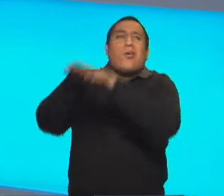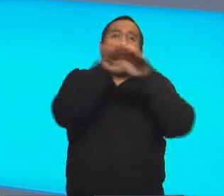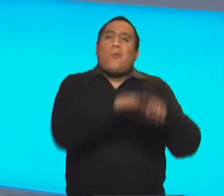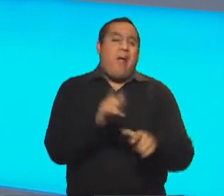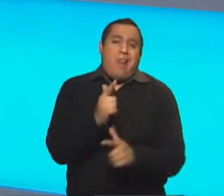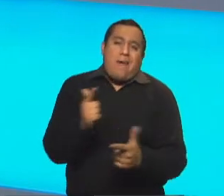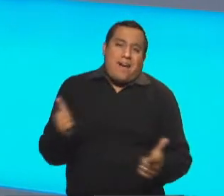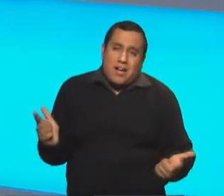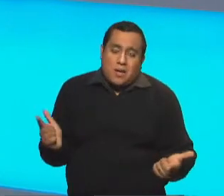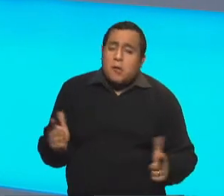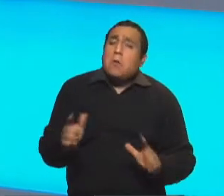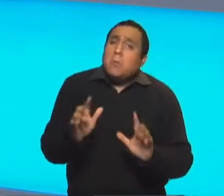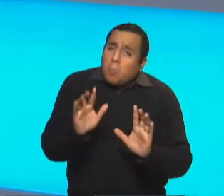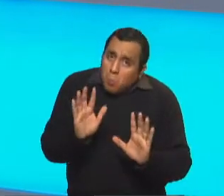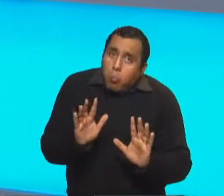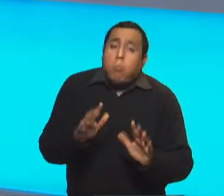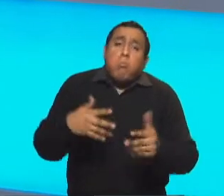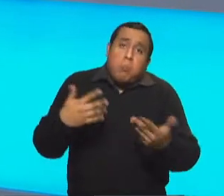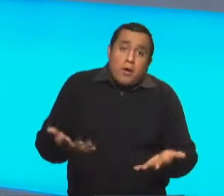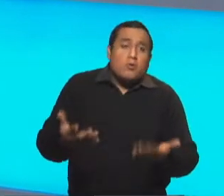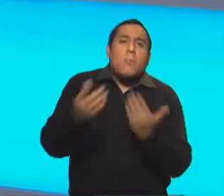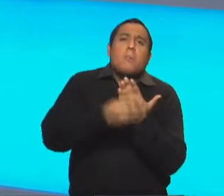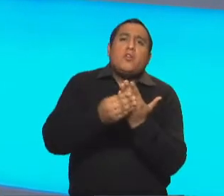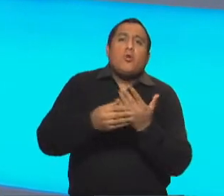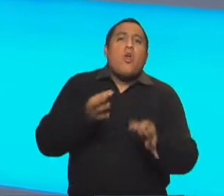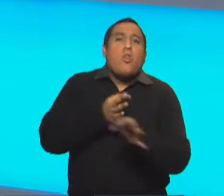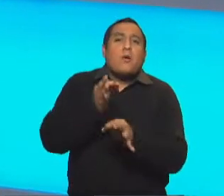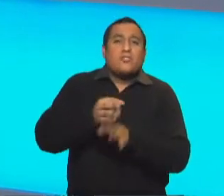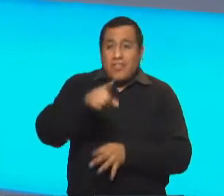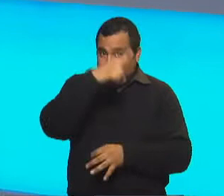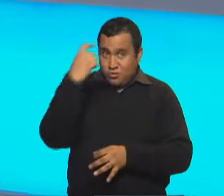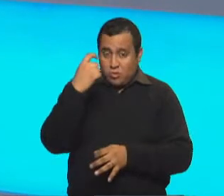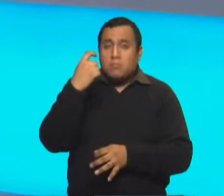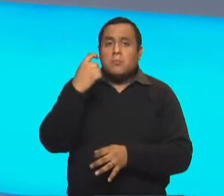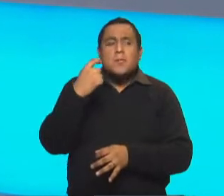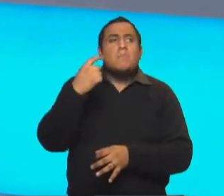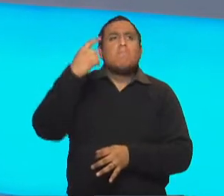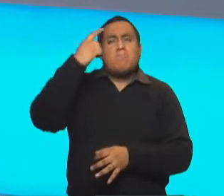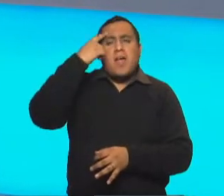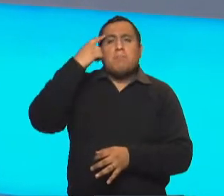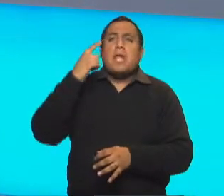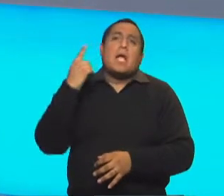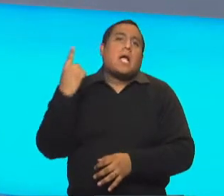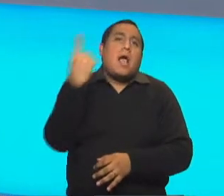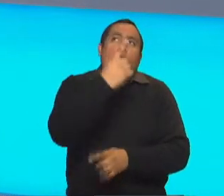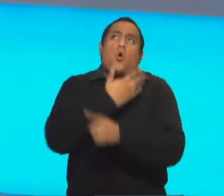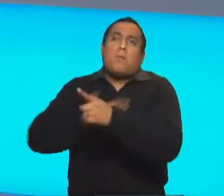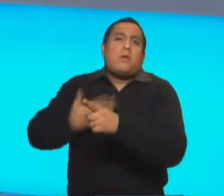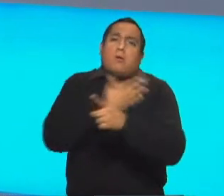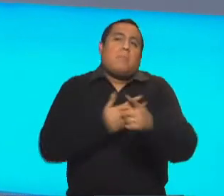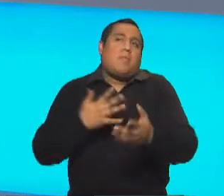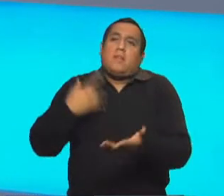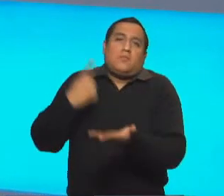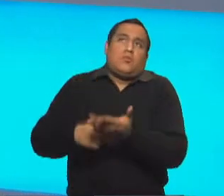Argentina. Razón por la cual el ministro de Educación de la Nación le dio la decisión a cada gobernador para que decida